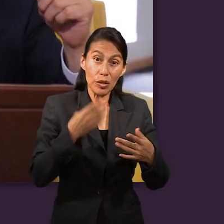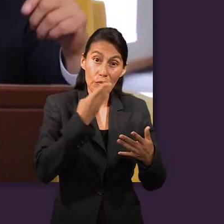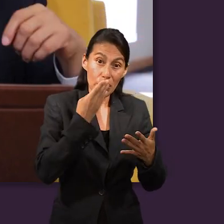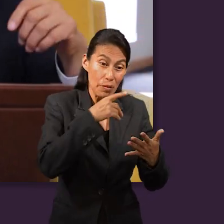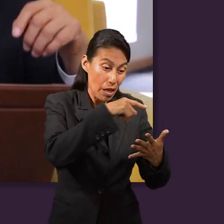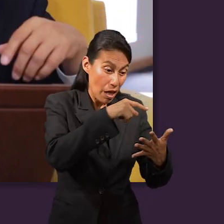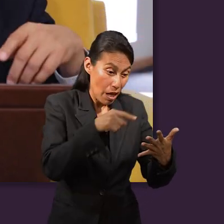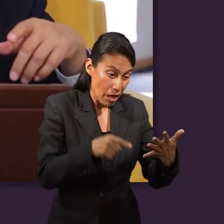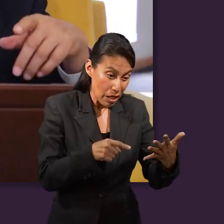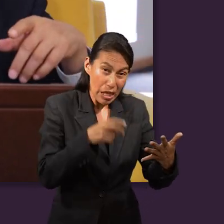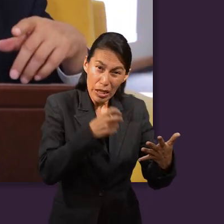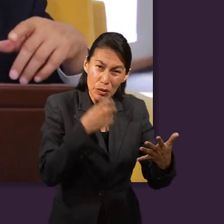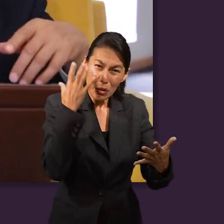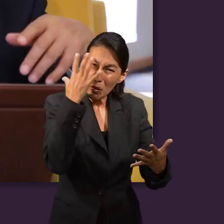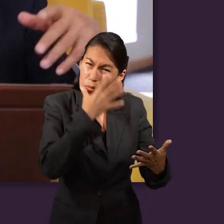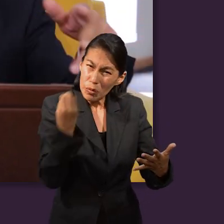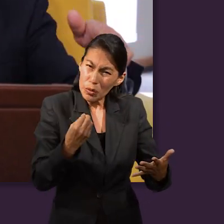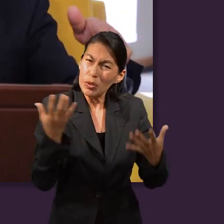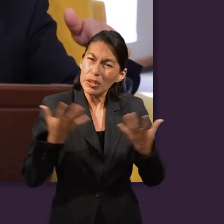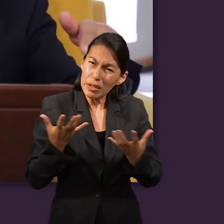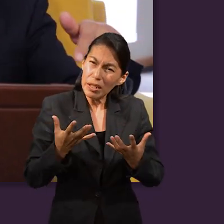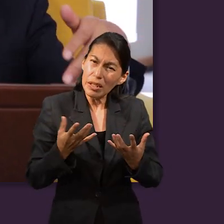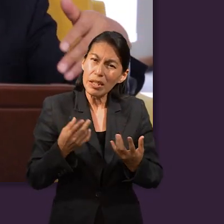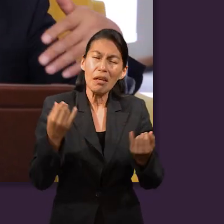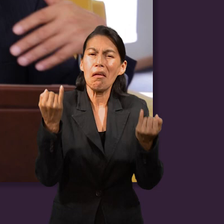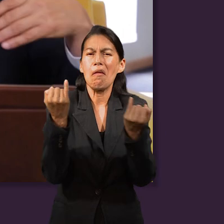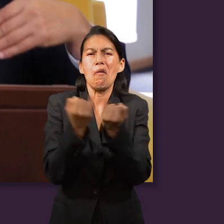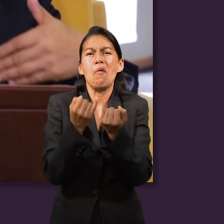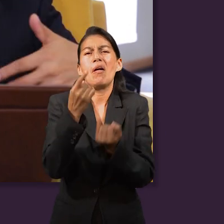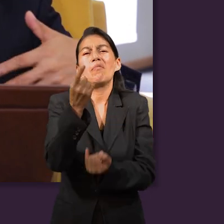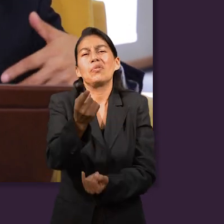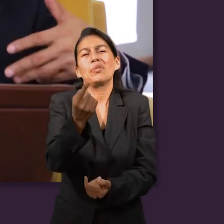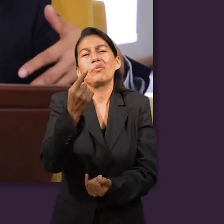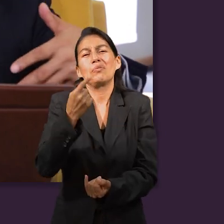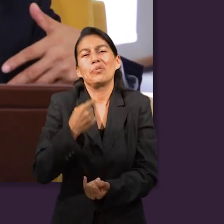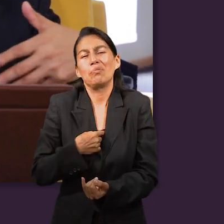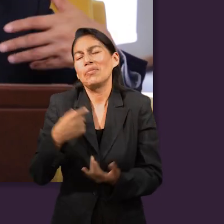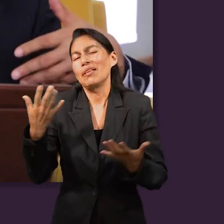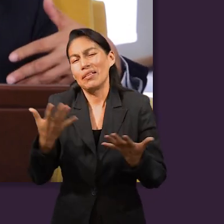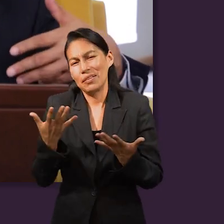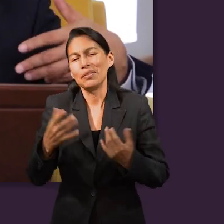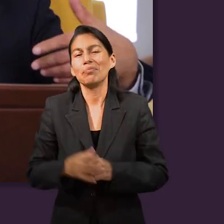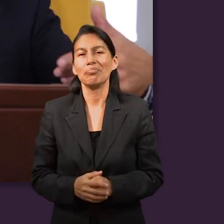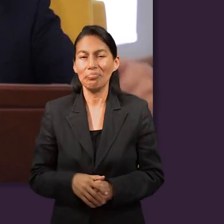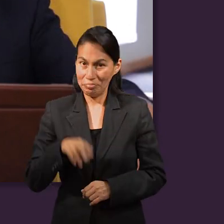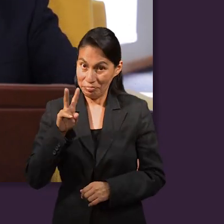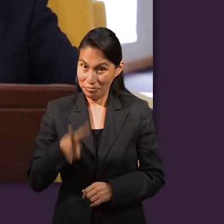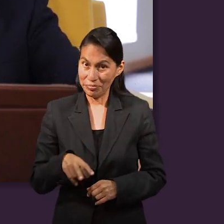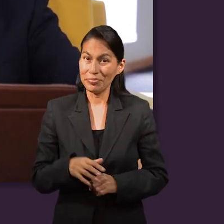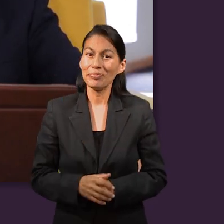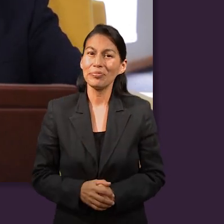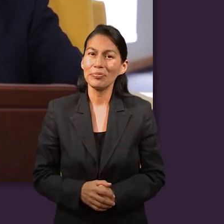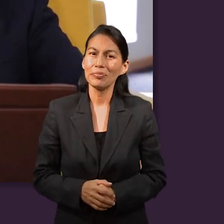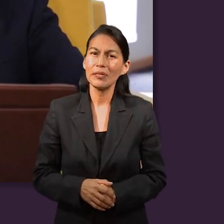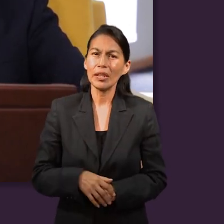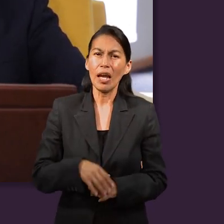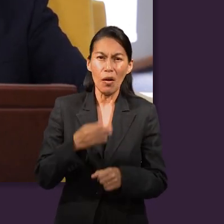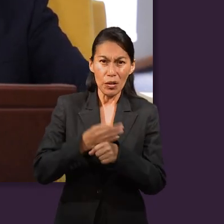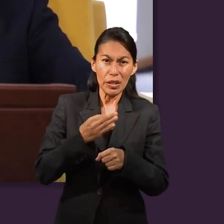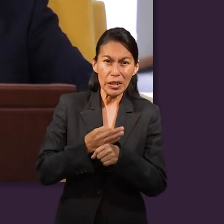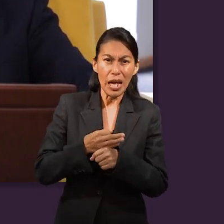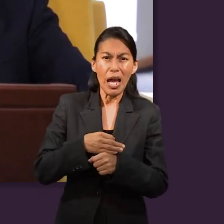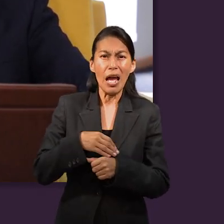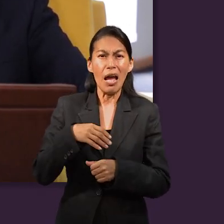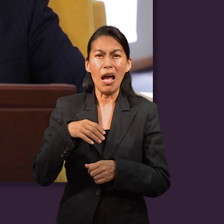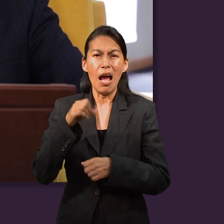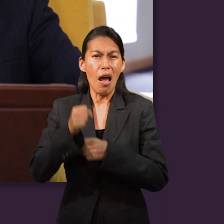si dios hizo con cada uno de estos personajes todo esto maravilloso y extraordinario es lo mismo que me pidió